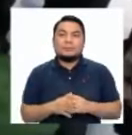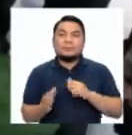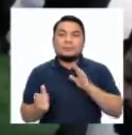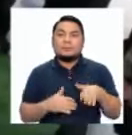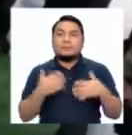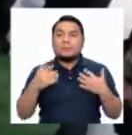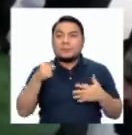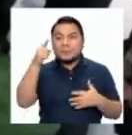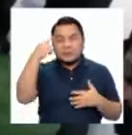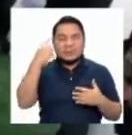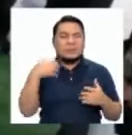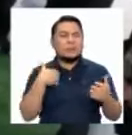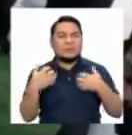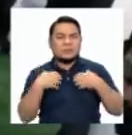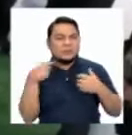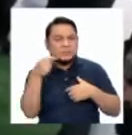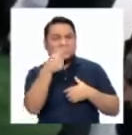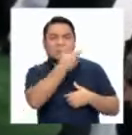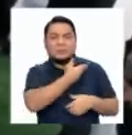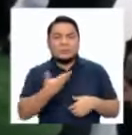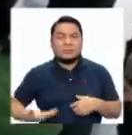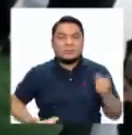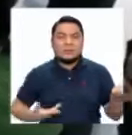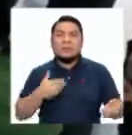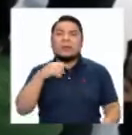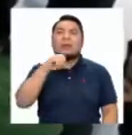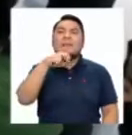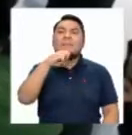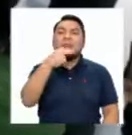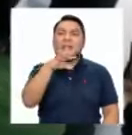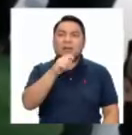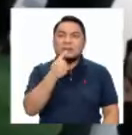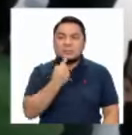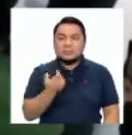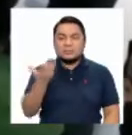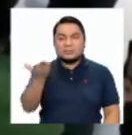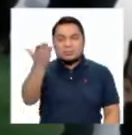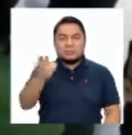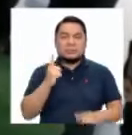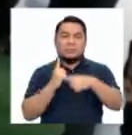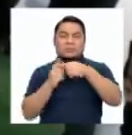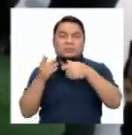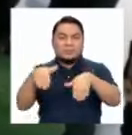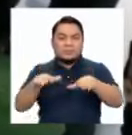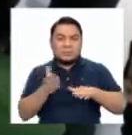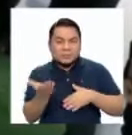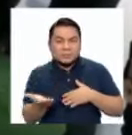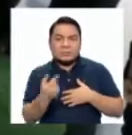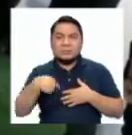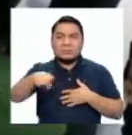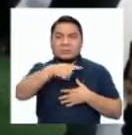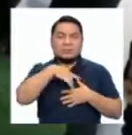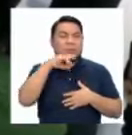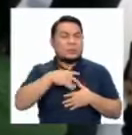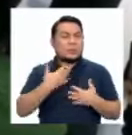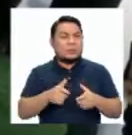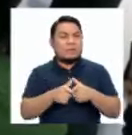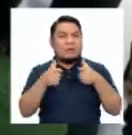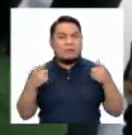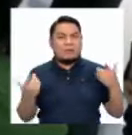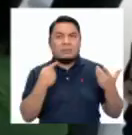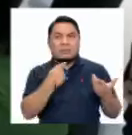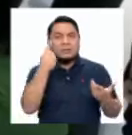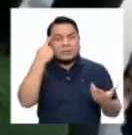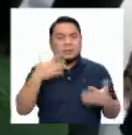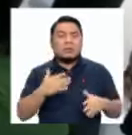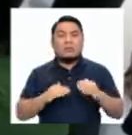Llueven críticas al presidente Sebastián Piñera por incumplir protocolo en funeral. Chile vive una situación crítica y supera